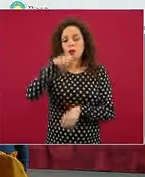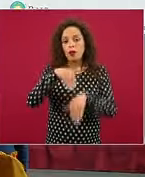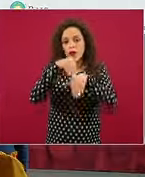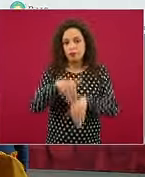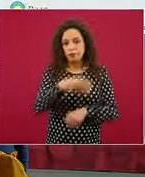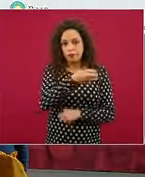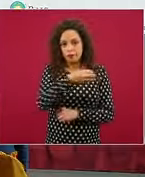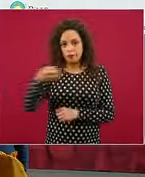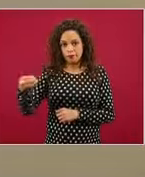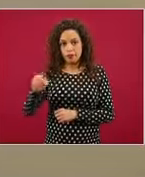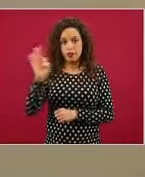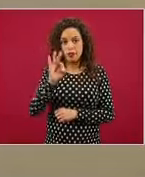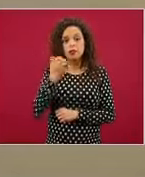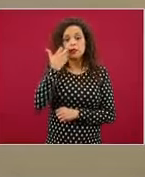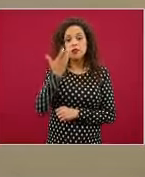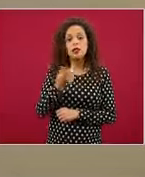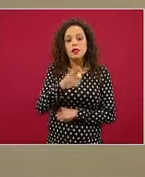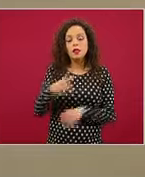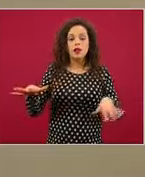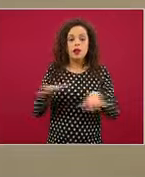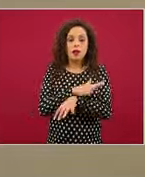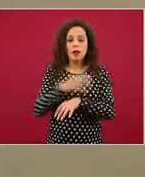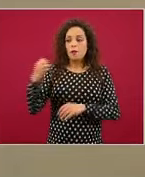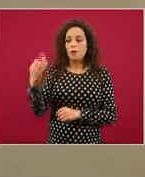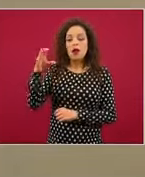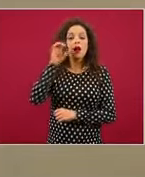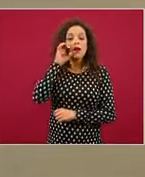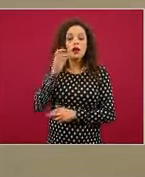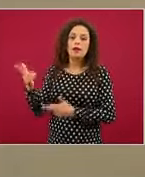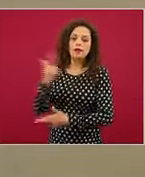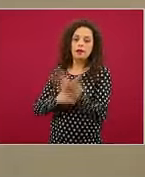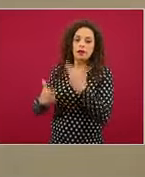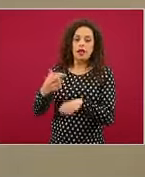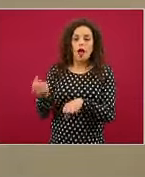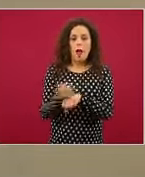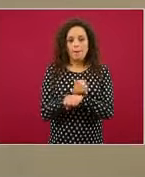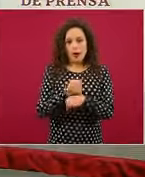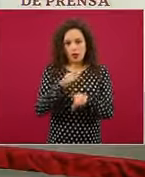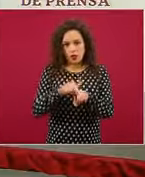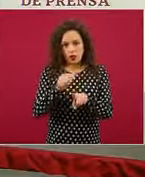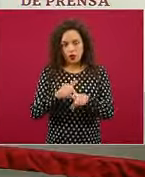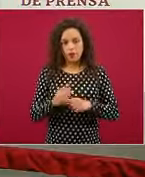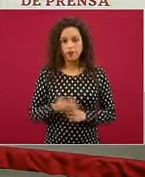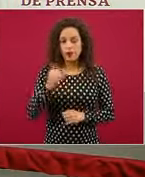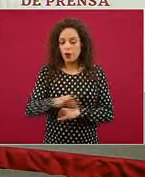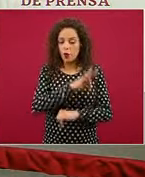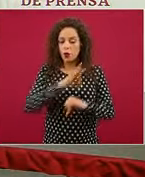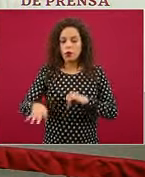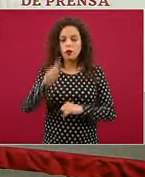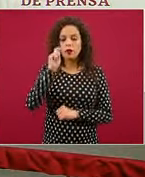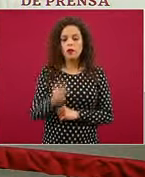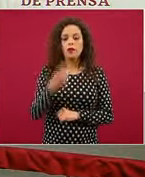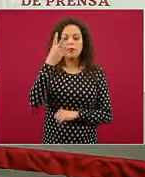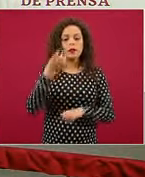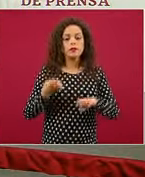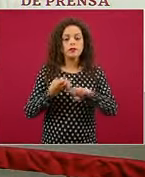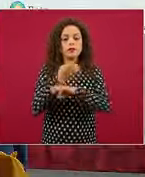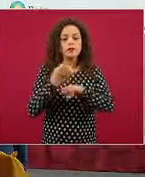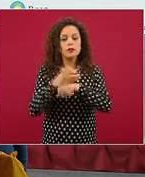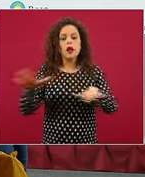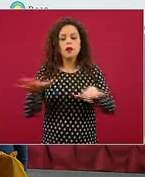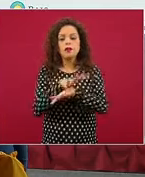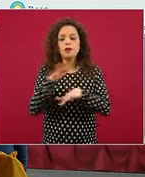si queremos de ese nivel naranja regresar en un futuro a un nivel amarillo. Y finalmente, 3 entidades que cambiaron, pero cambiaron a